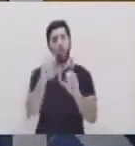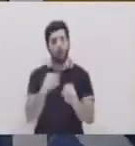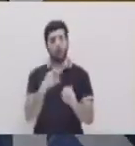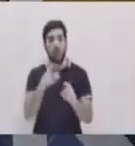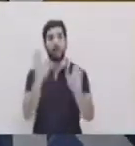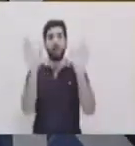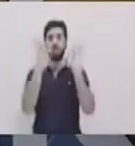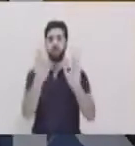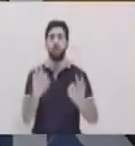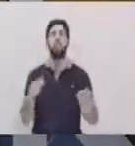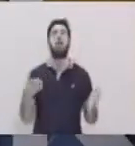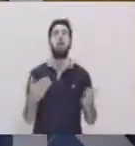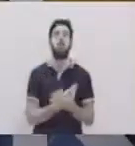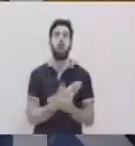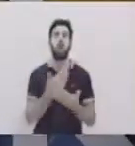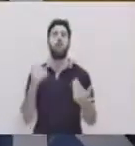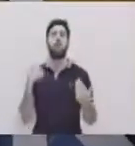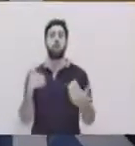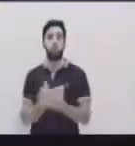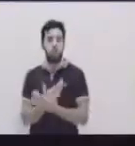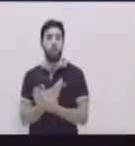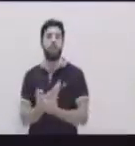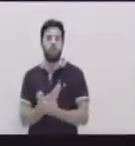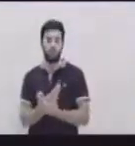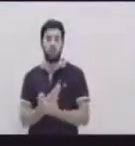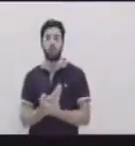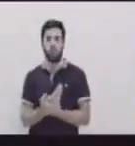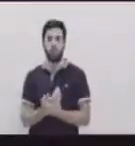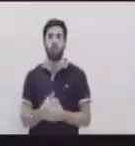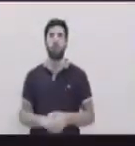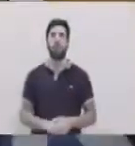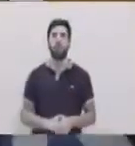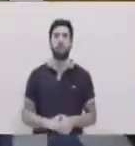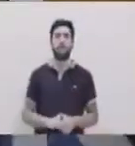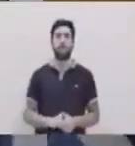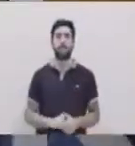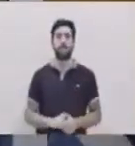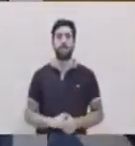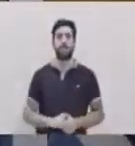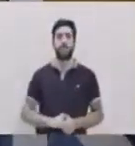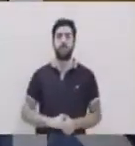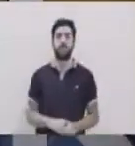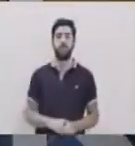formas. Entonces se le ocurrió cortar, ¿sí? De manera,